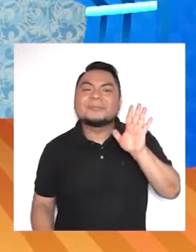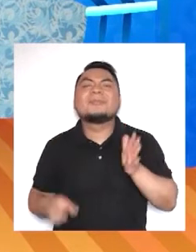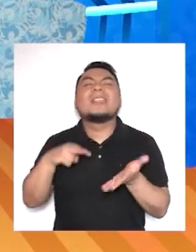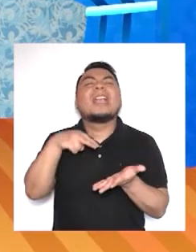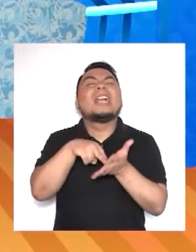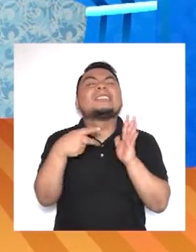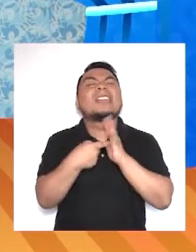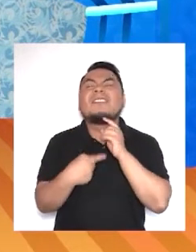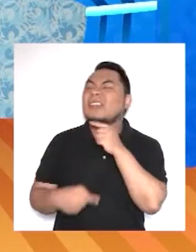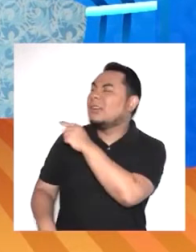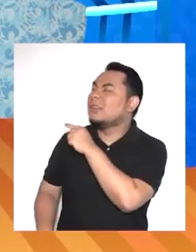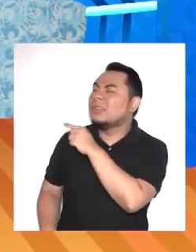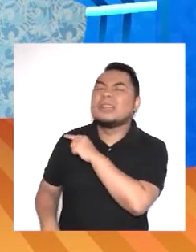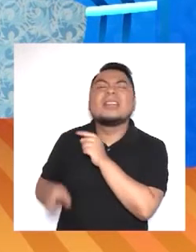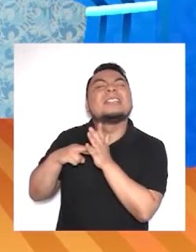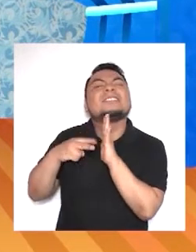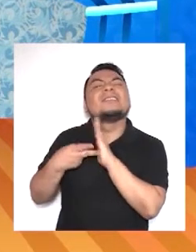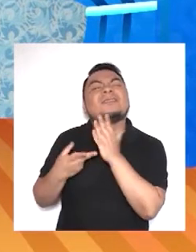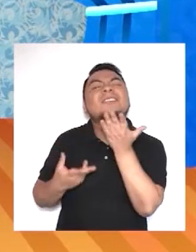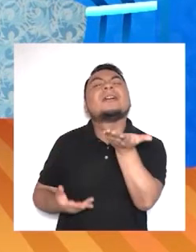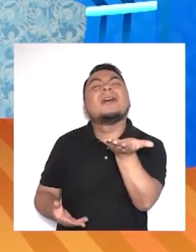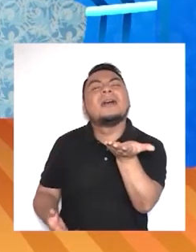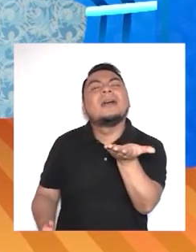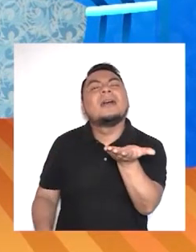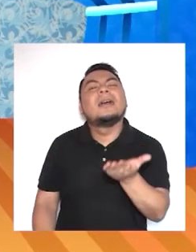¿Qué significa esta señal, niñas y niños?